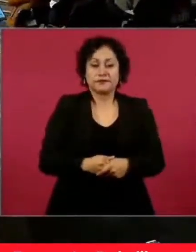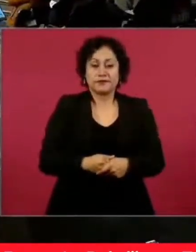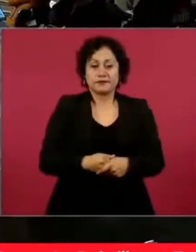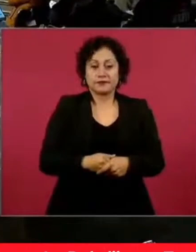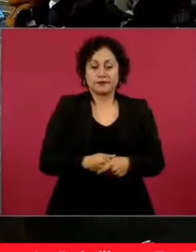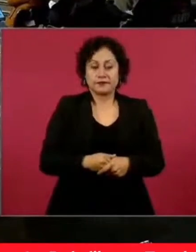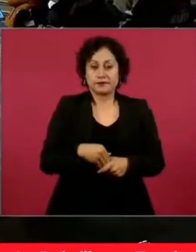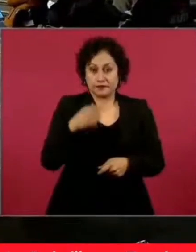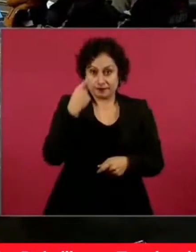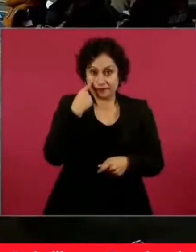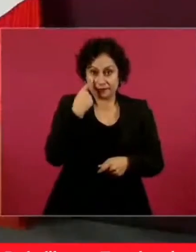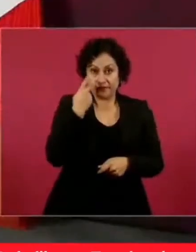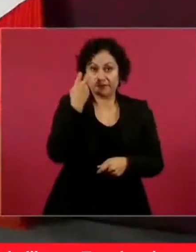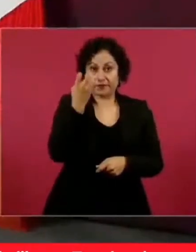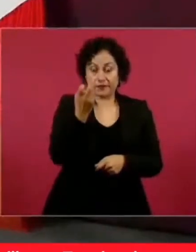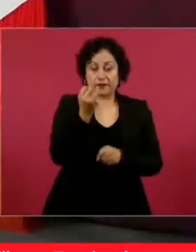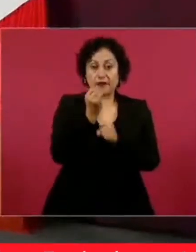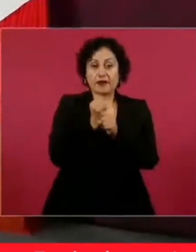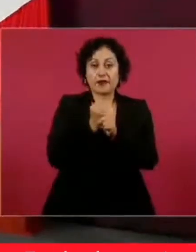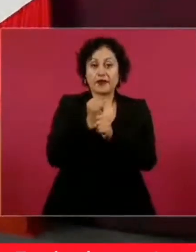puestos registrados en el IMSS